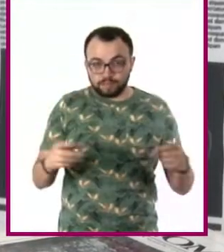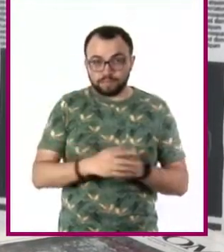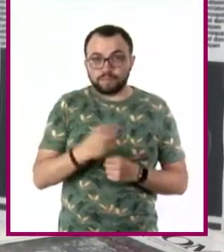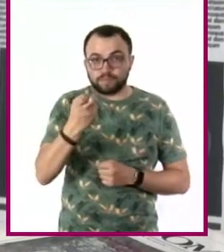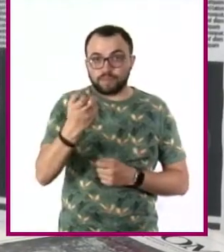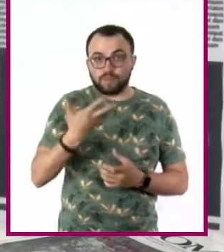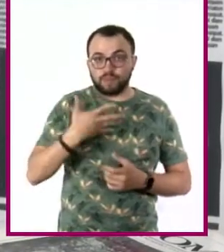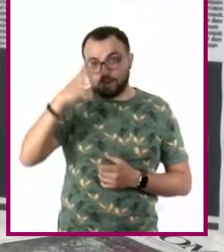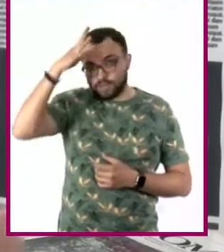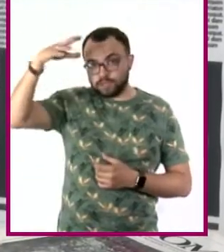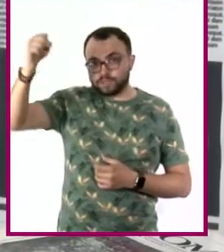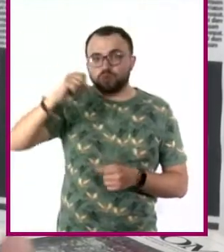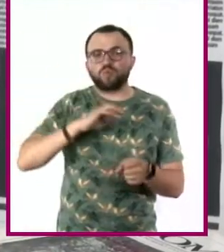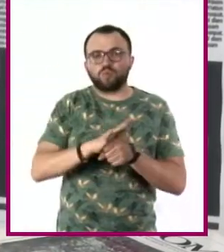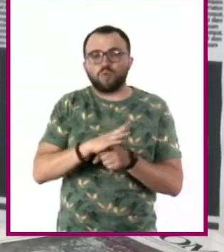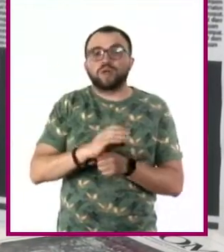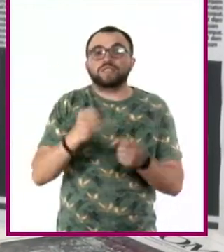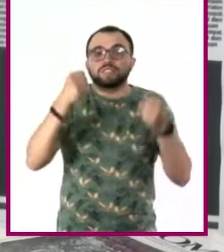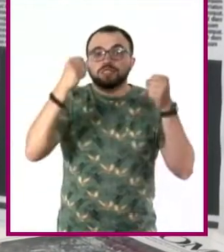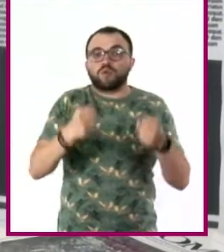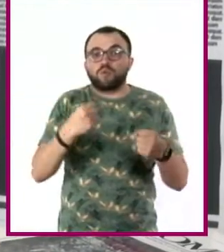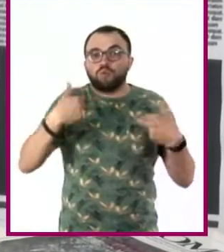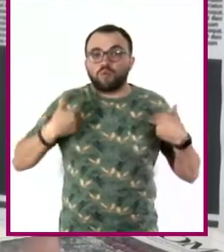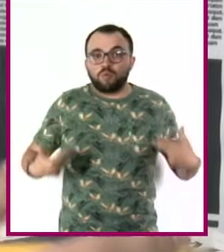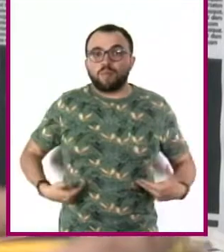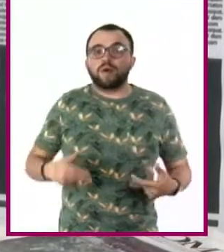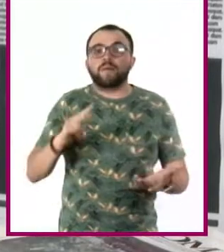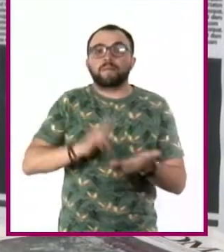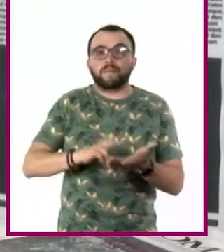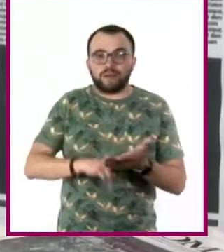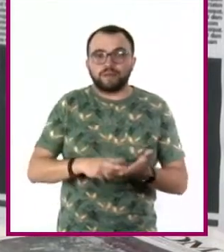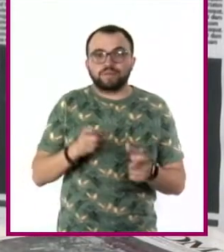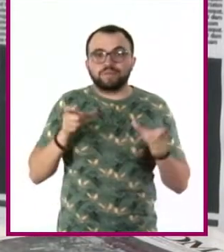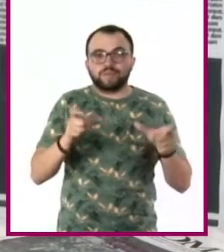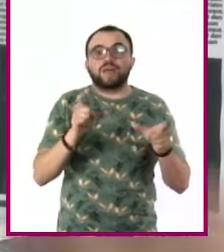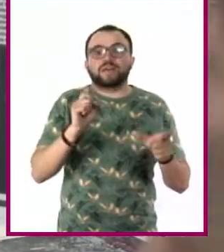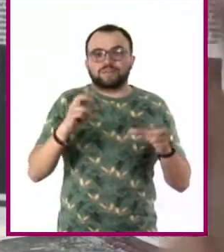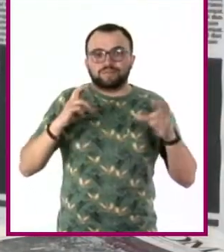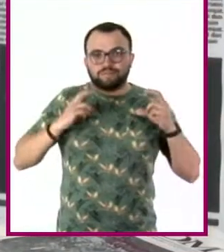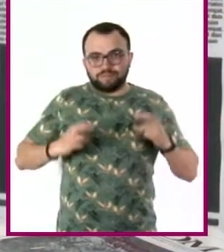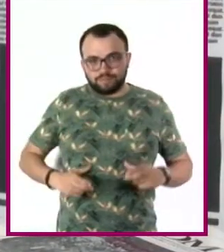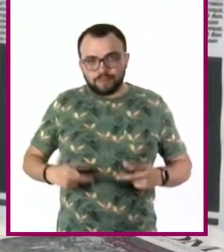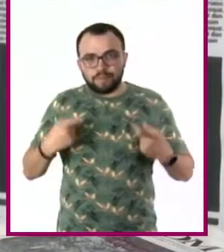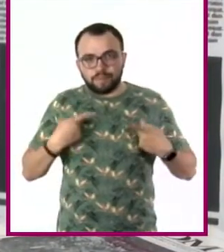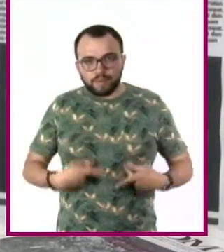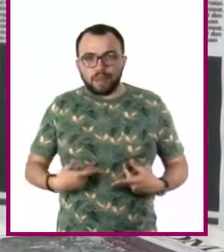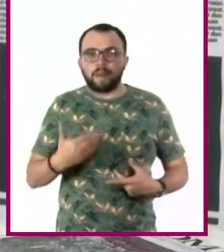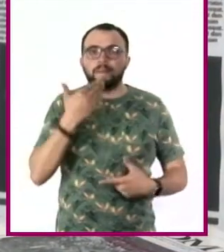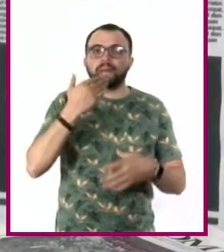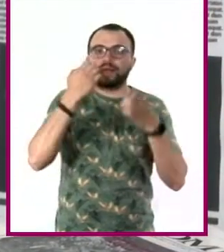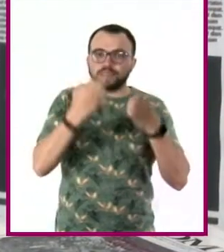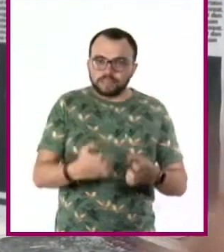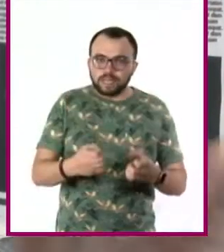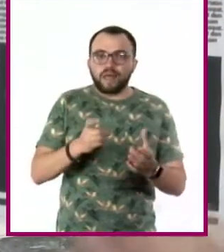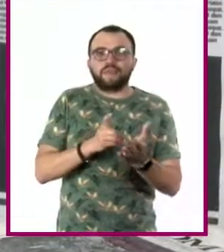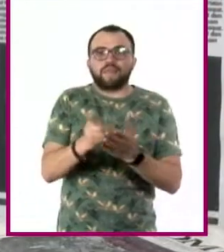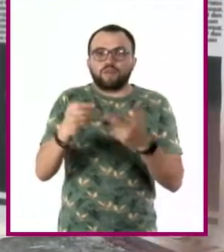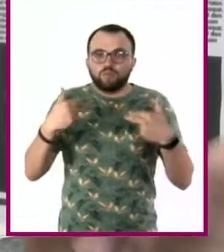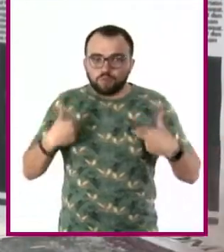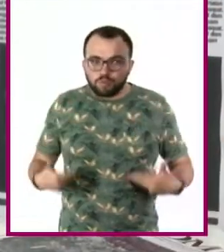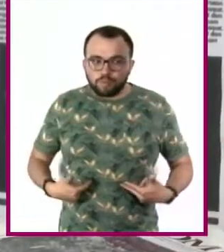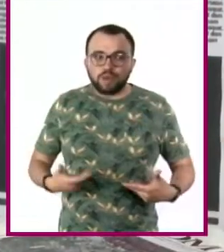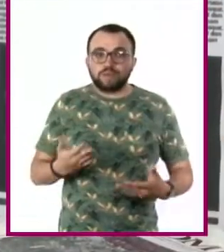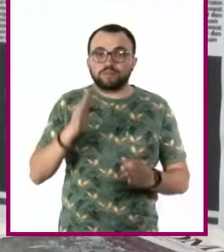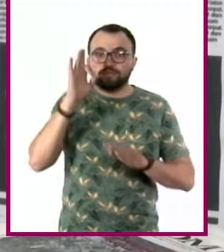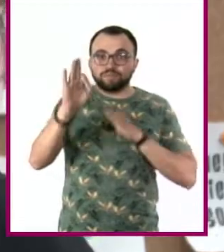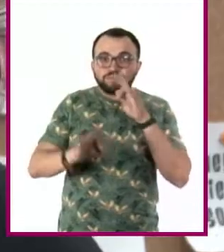de seguridad humana, que incluye otros valores a proteger como la seguridad física de las personas, su bienestar, los derechos humanos y el mantenimiento de